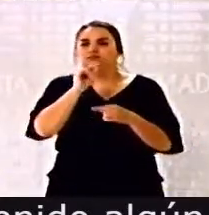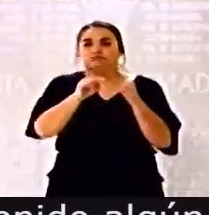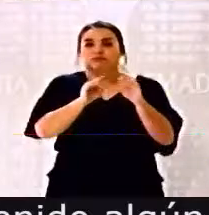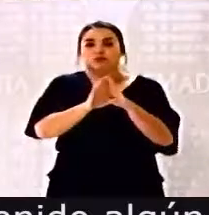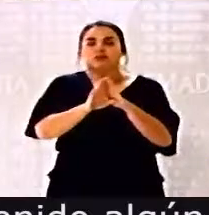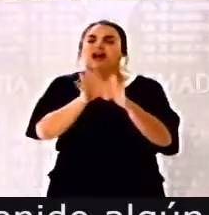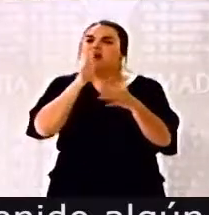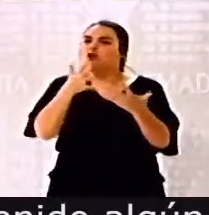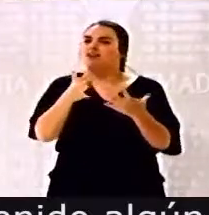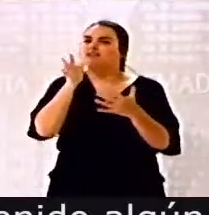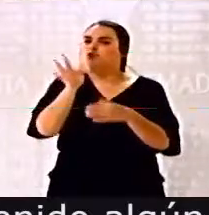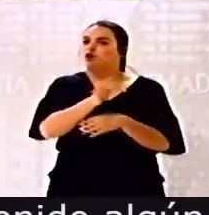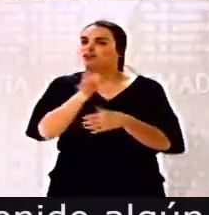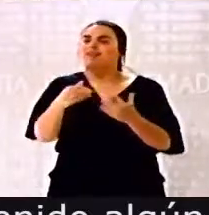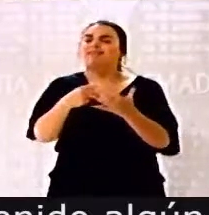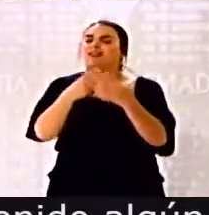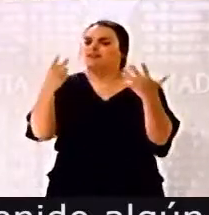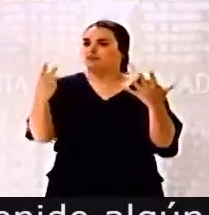17.